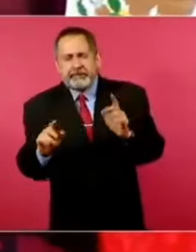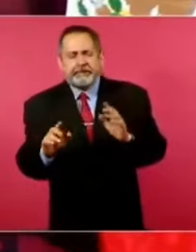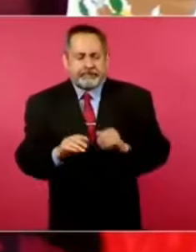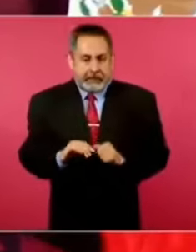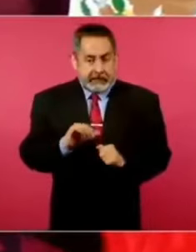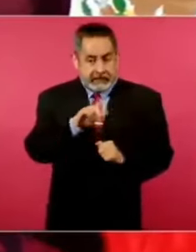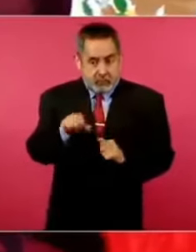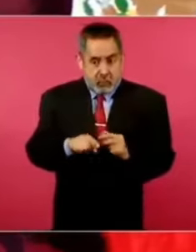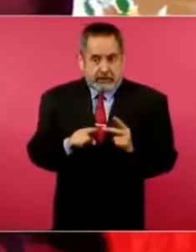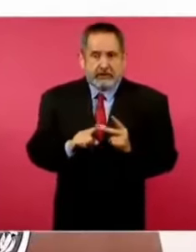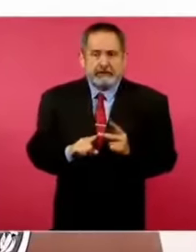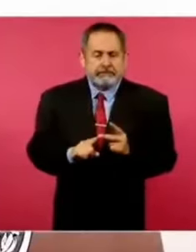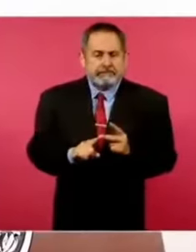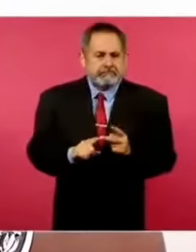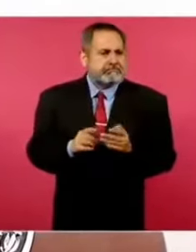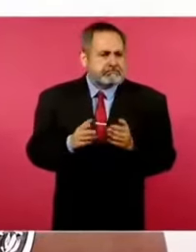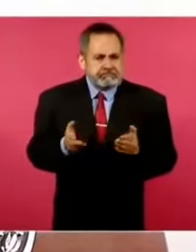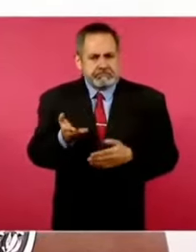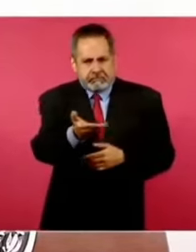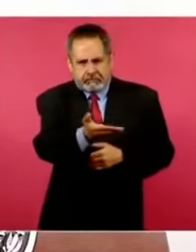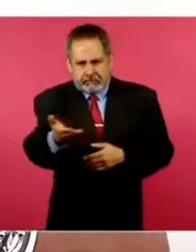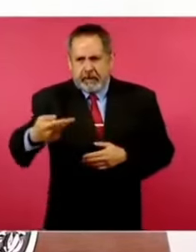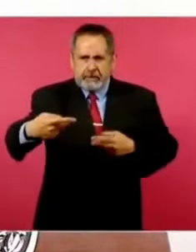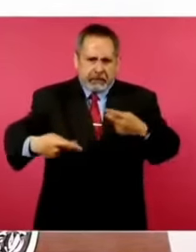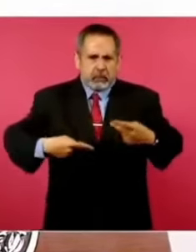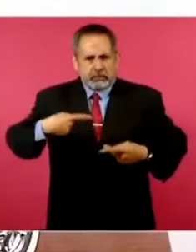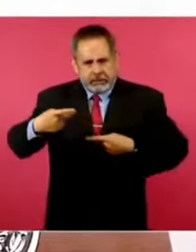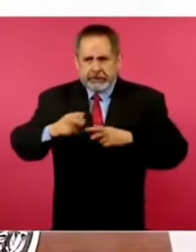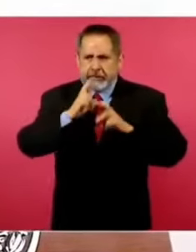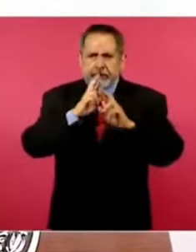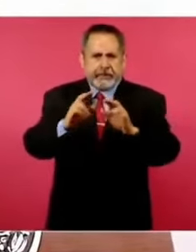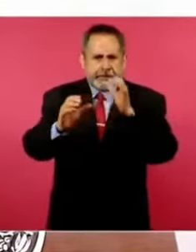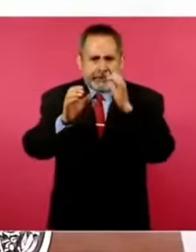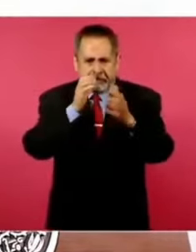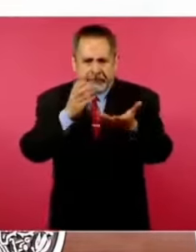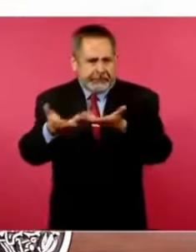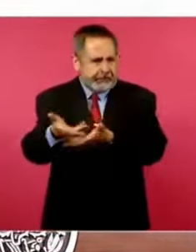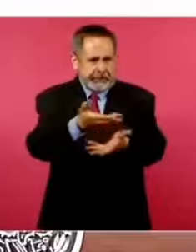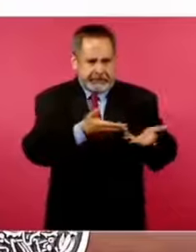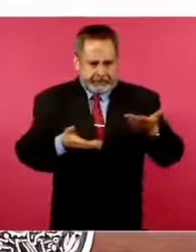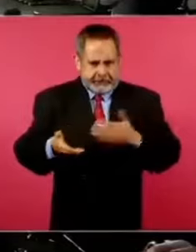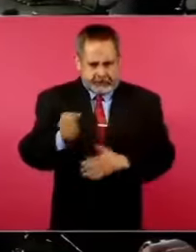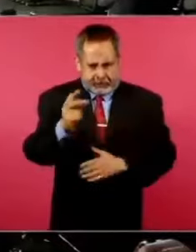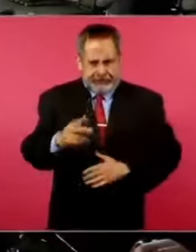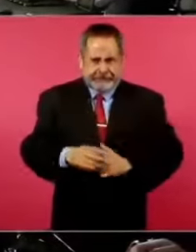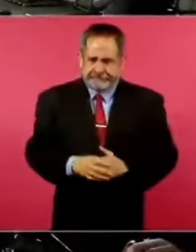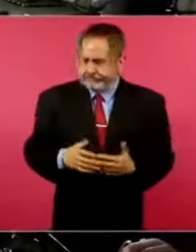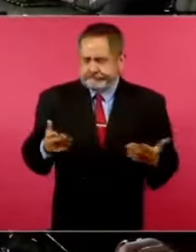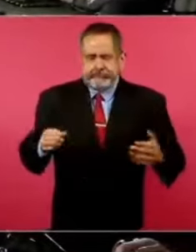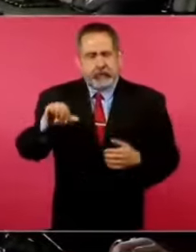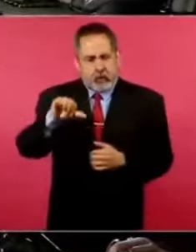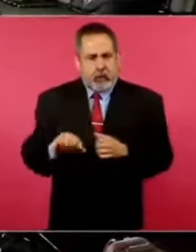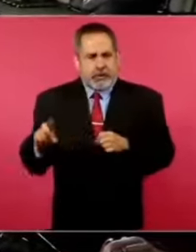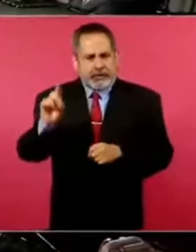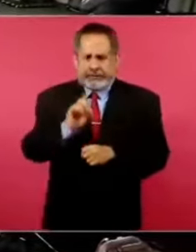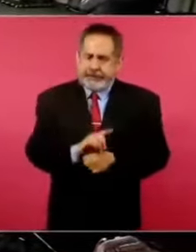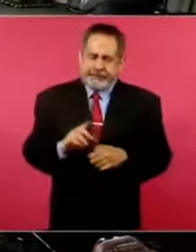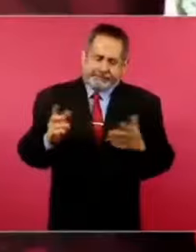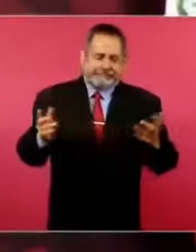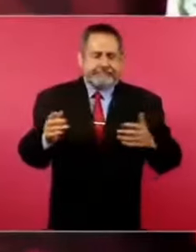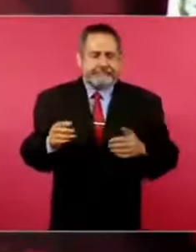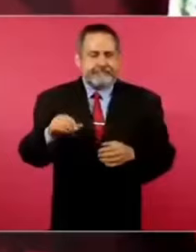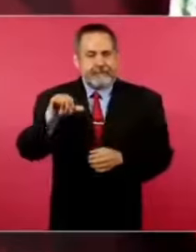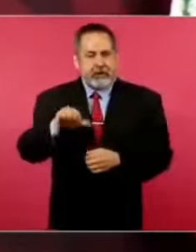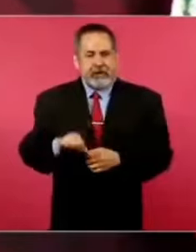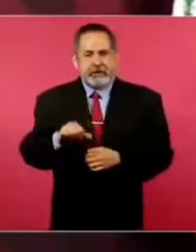posteriormente Pues abrimos para preguntas y respuestas Esa es la